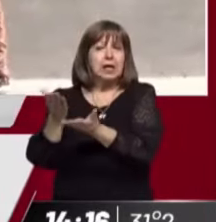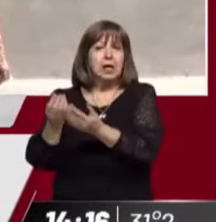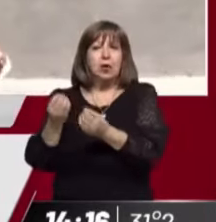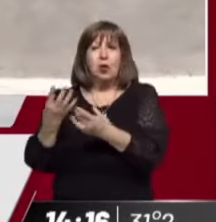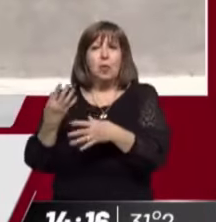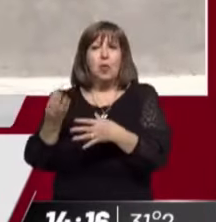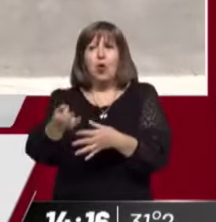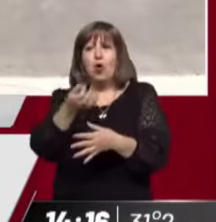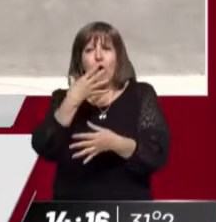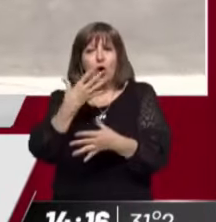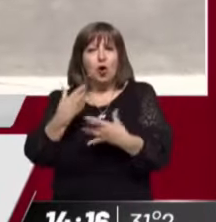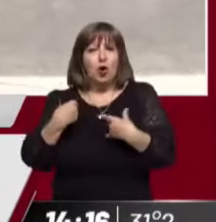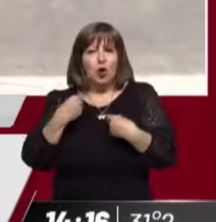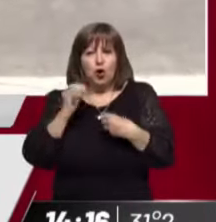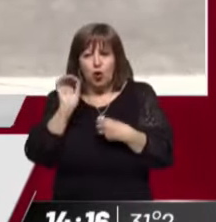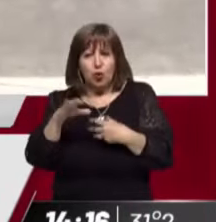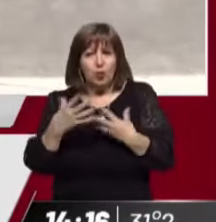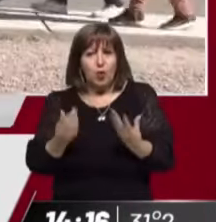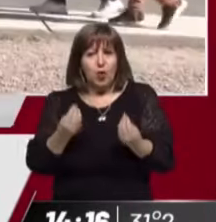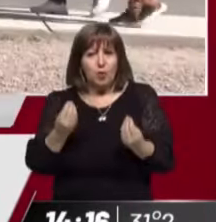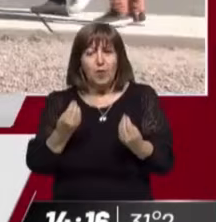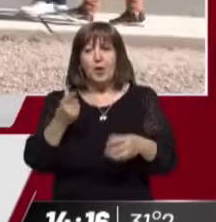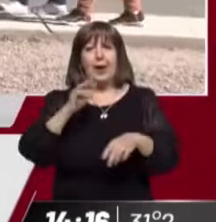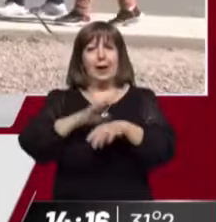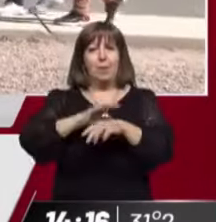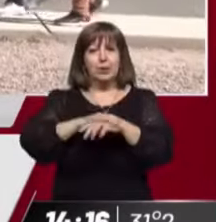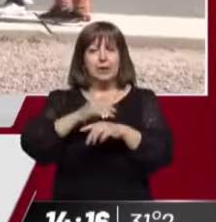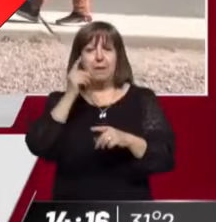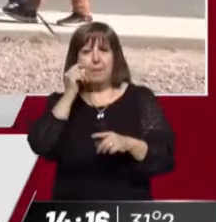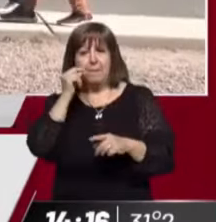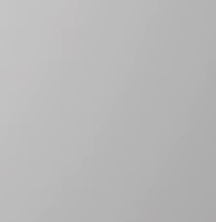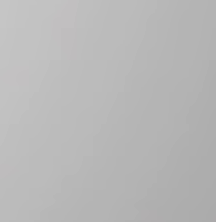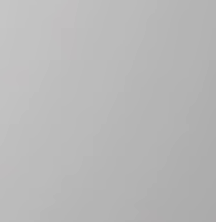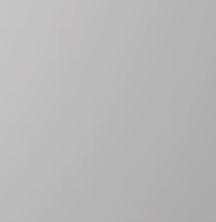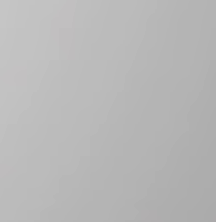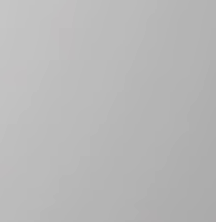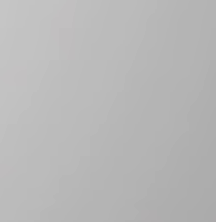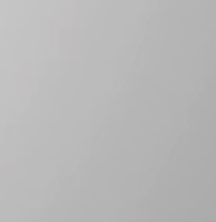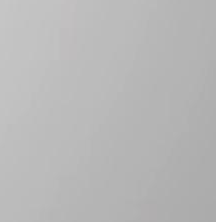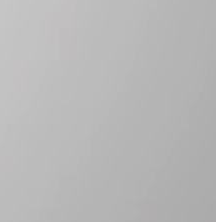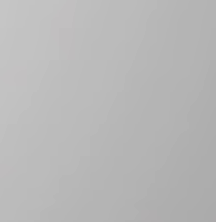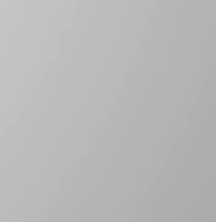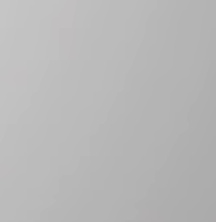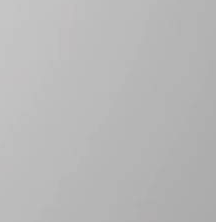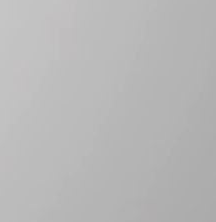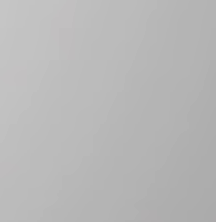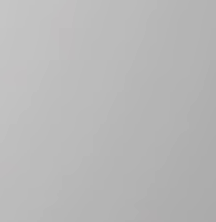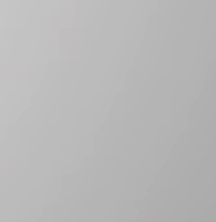entonces la cocaína al cuerpo de los chicos y cuál es la responsabilidad del padre, que es con la persona que estaba.